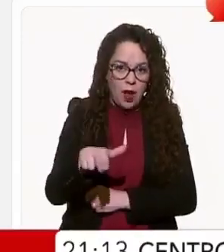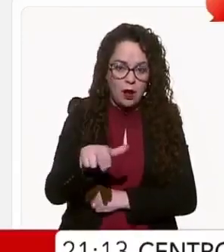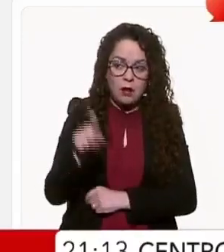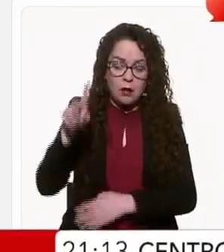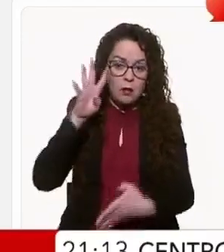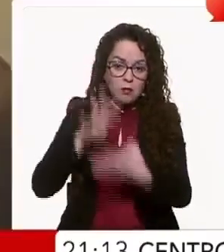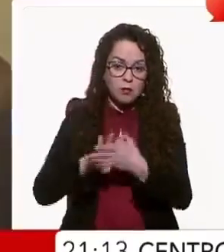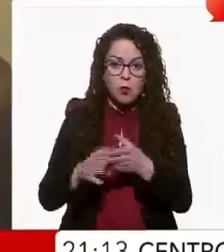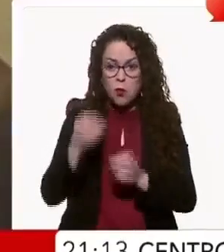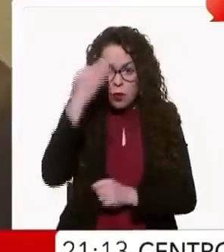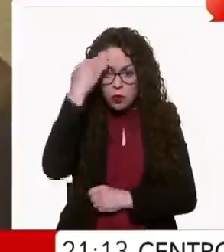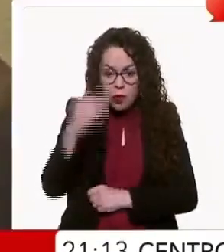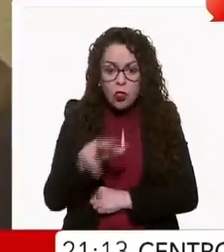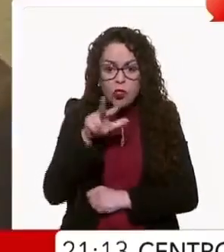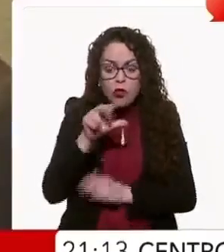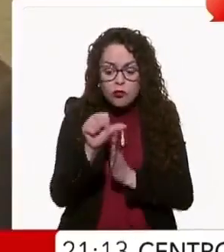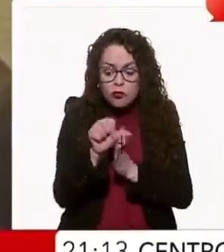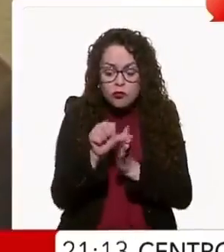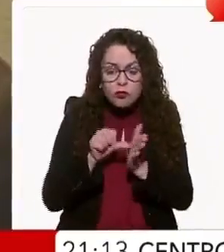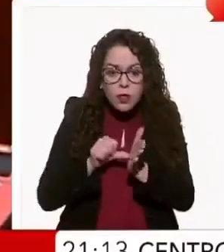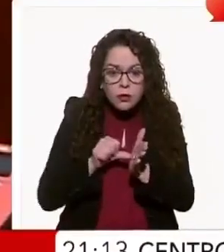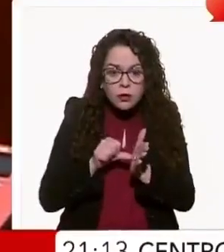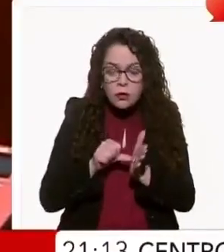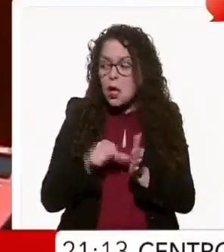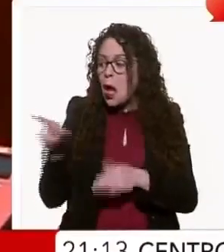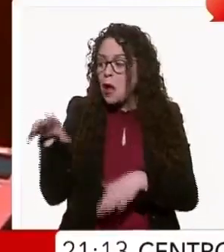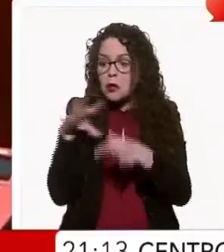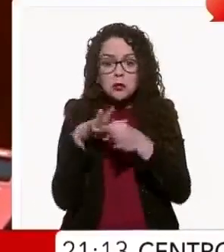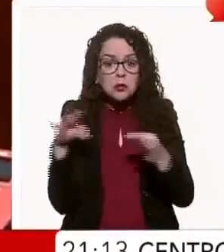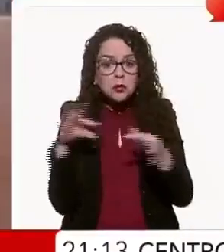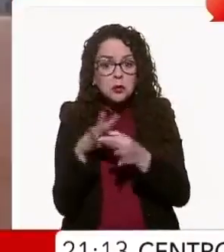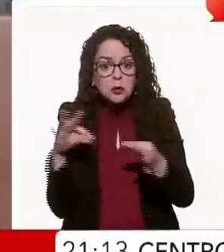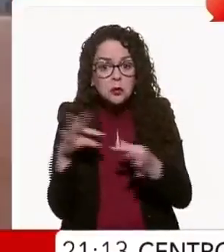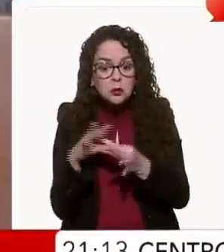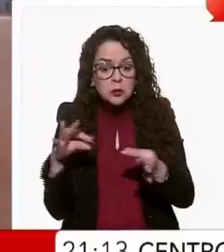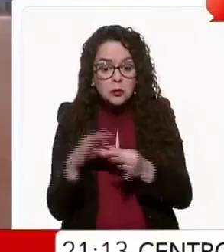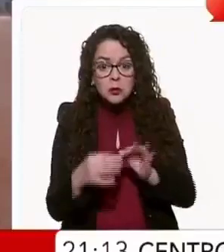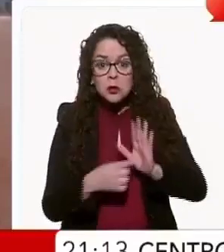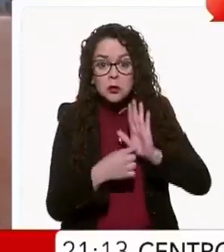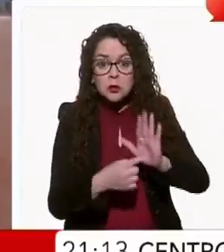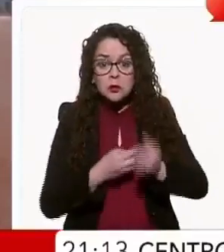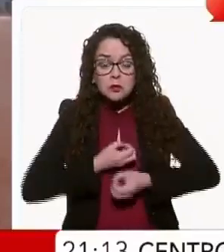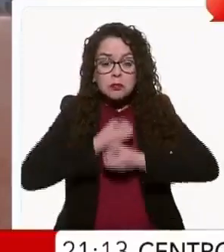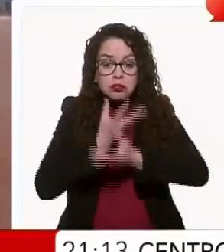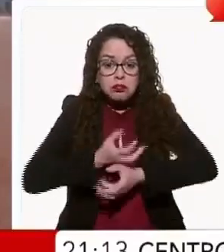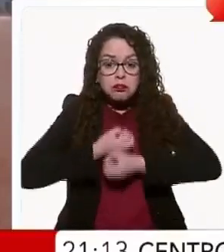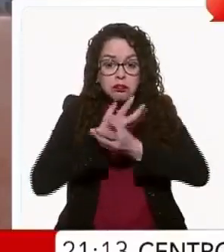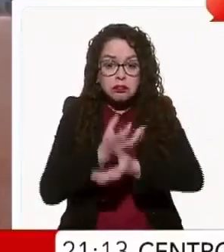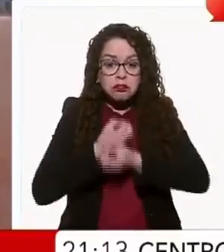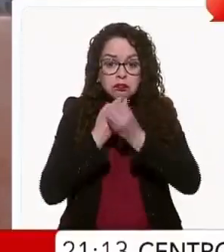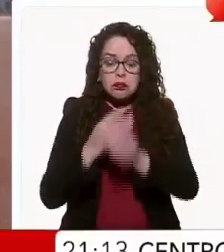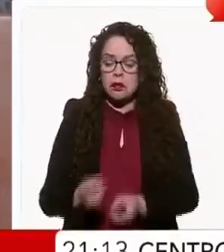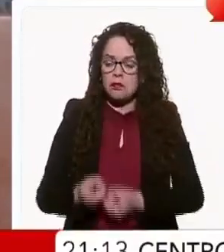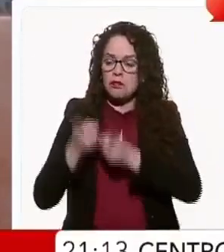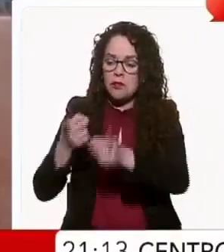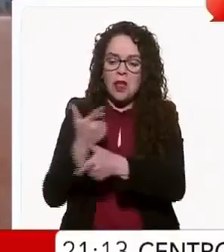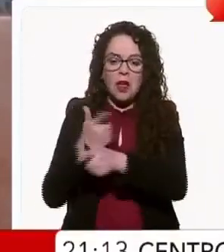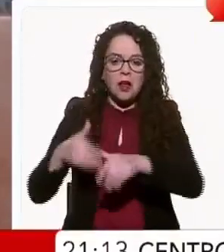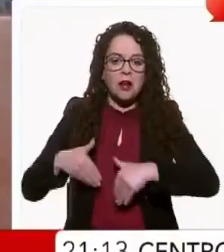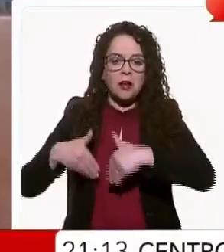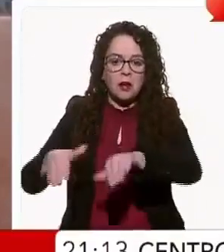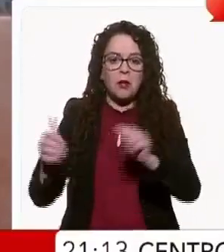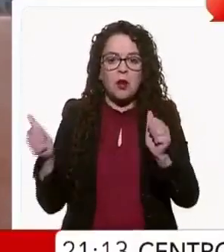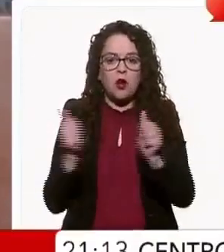meses preso. Con sus declaraciones, Lozoya mantuvo la libertad con la condición de portar un brazalete